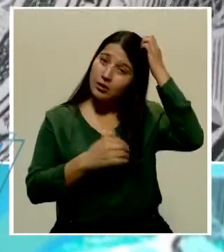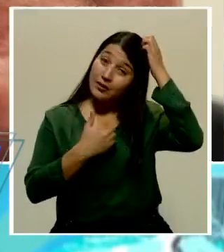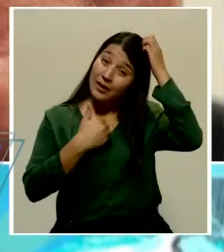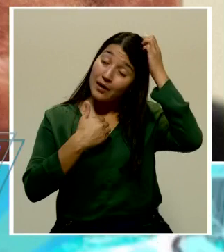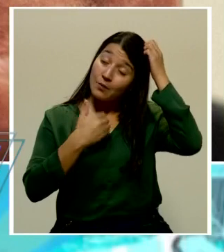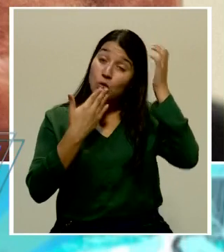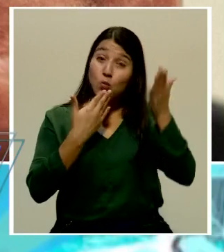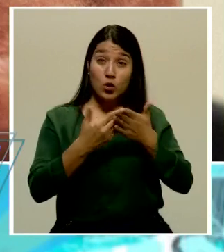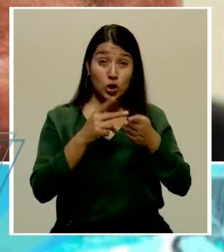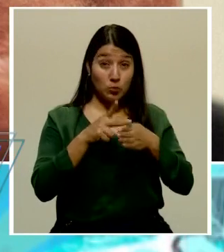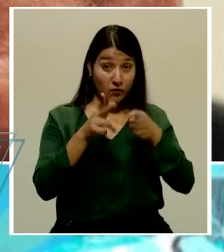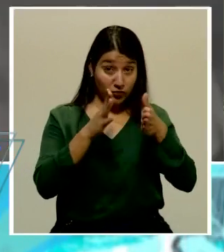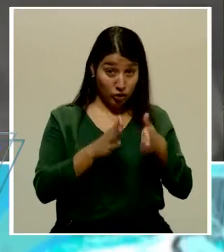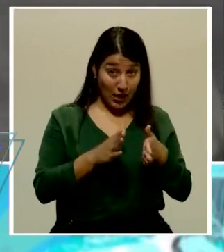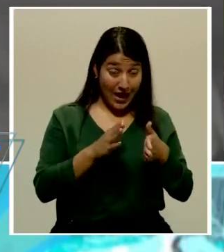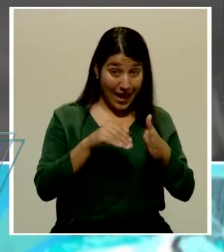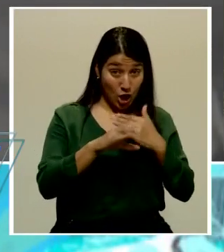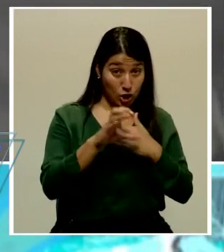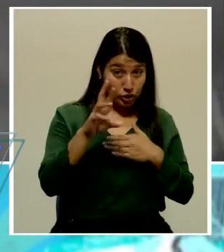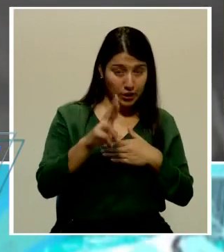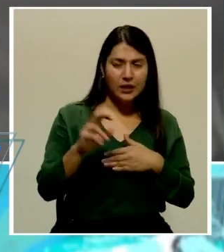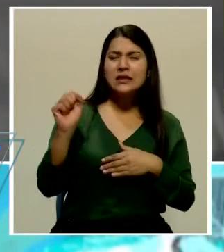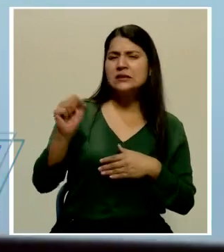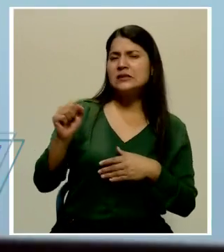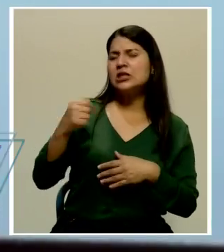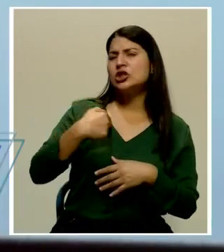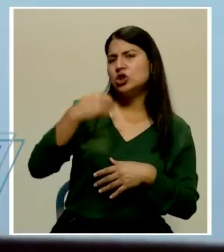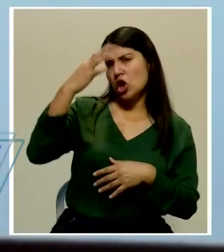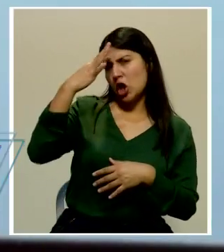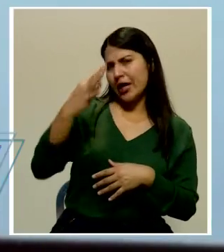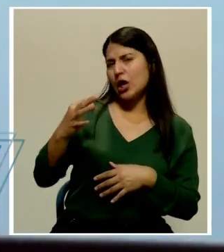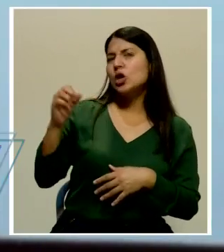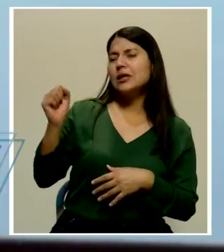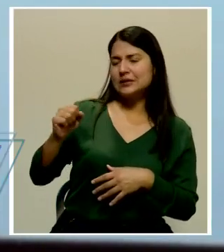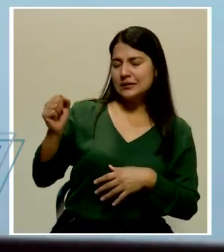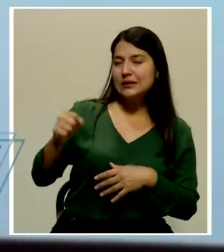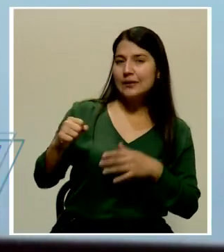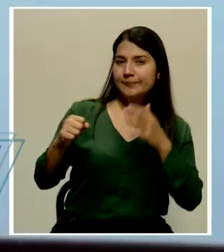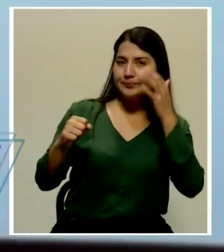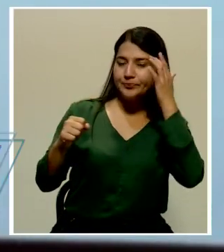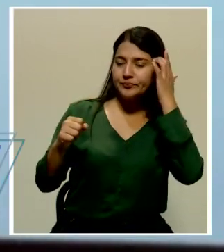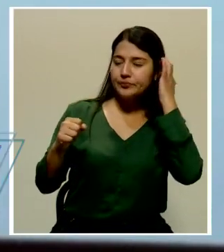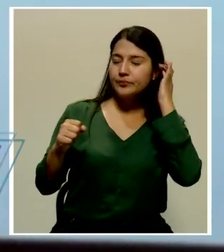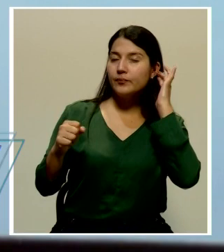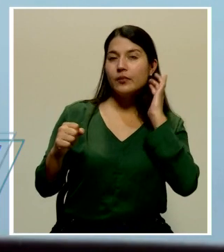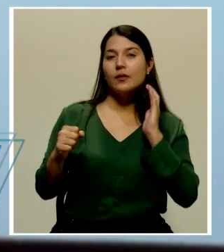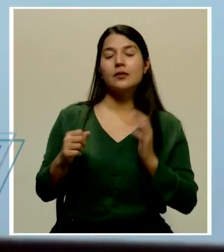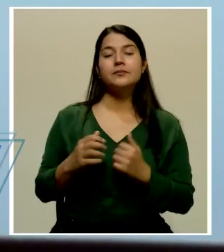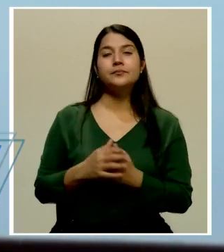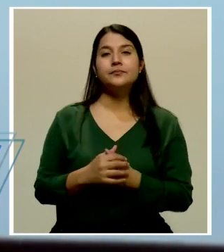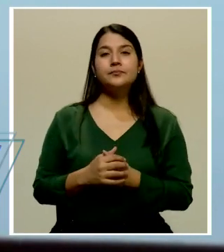Sí, yo creo que sí. Tenemos extraordinarios juristas de